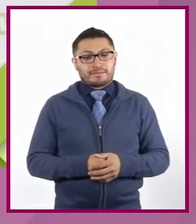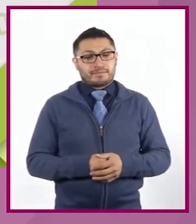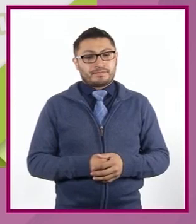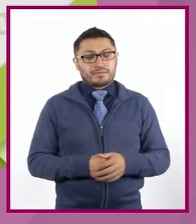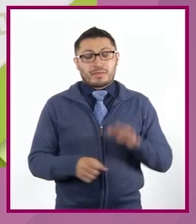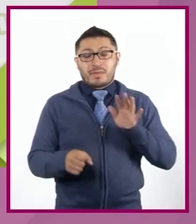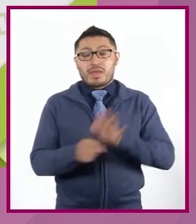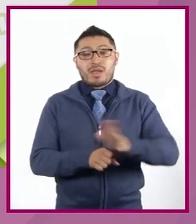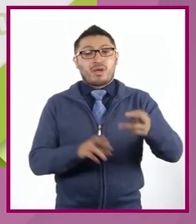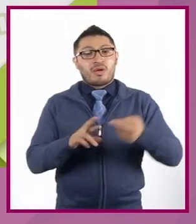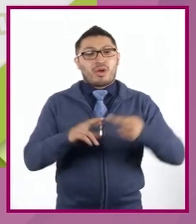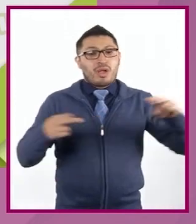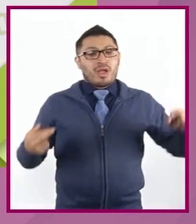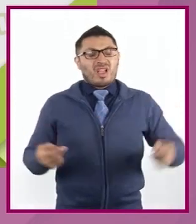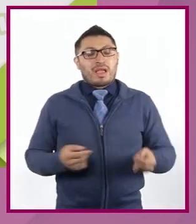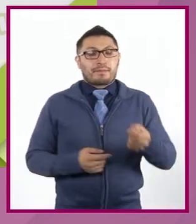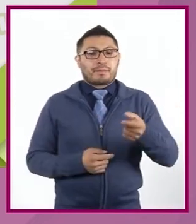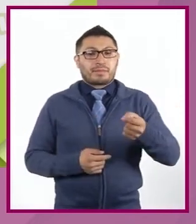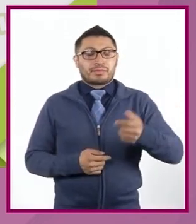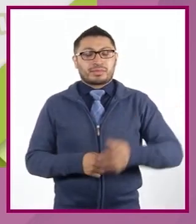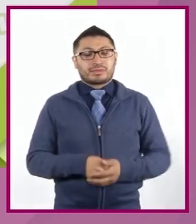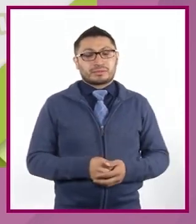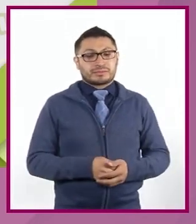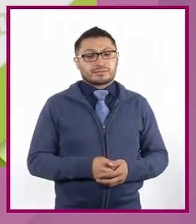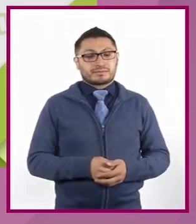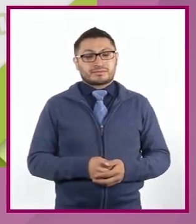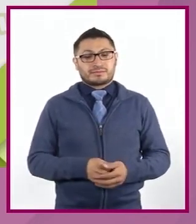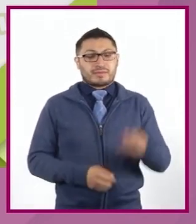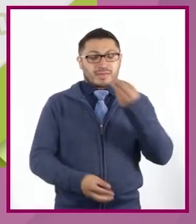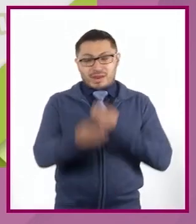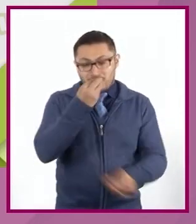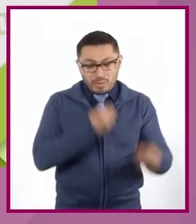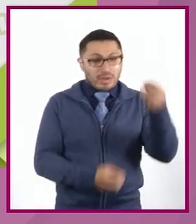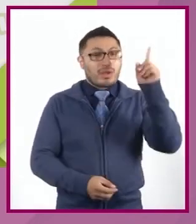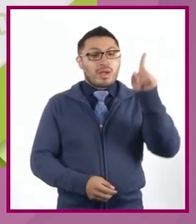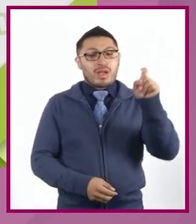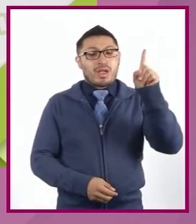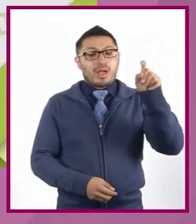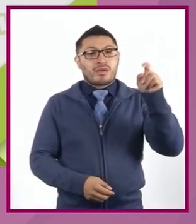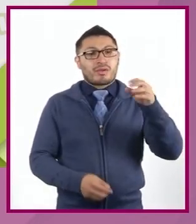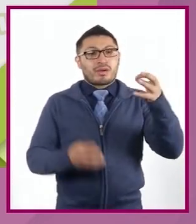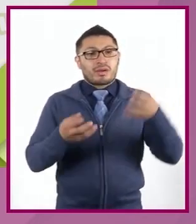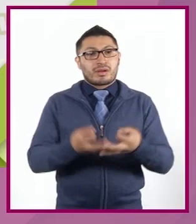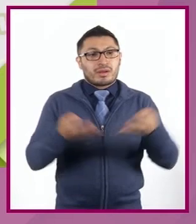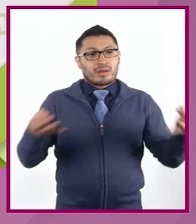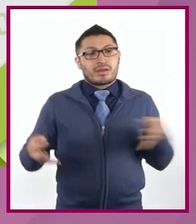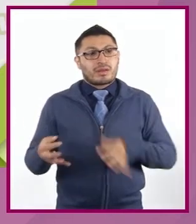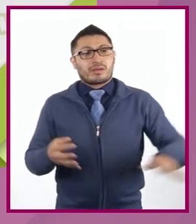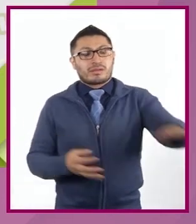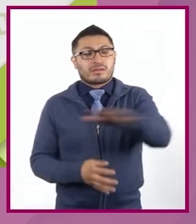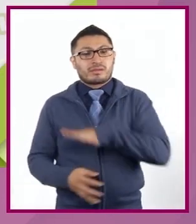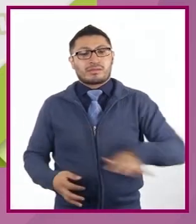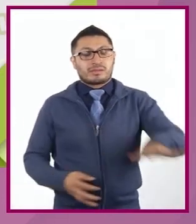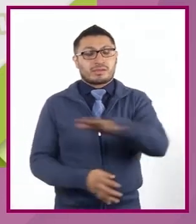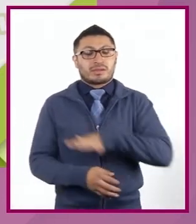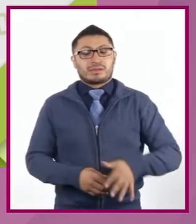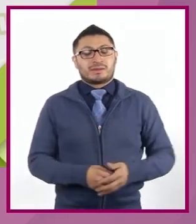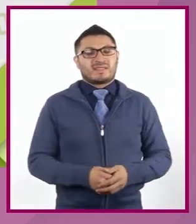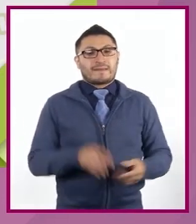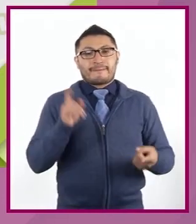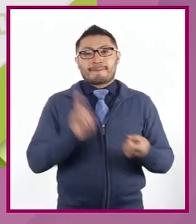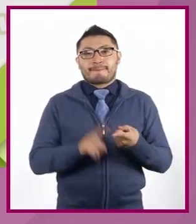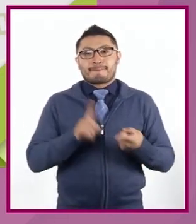¿Cuáles son los recursos limitados? Alimento, agua y territorio.